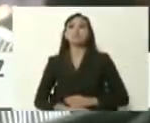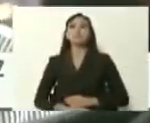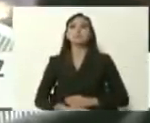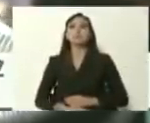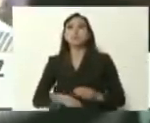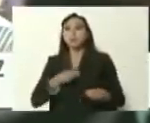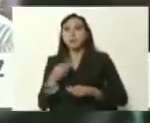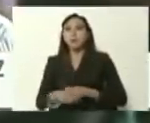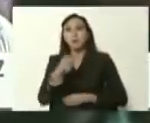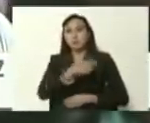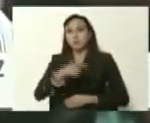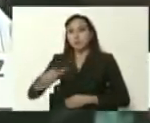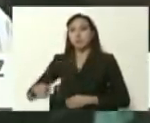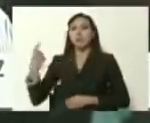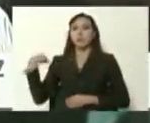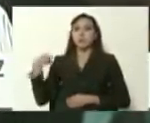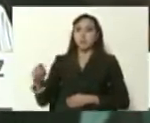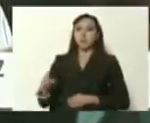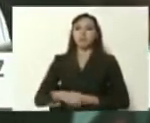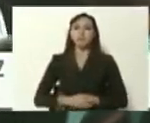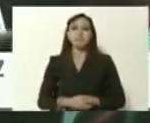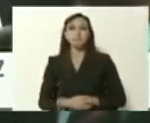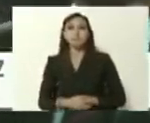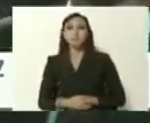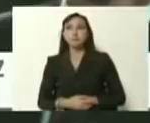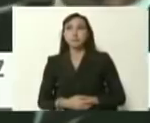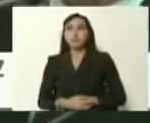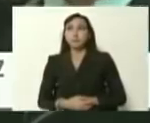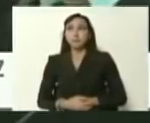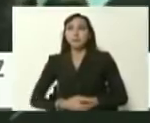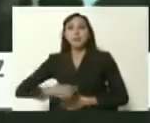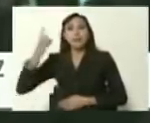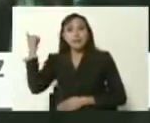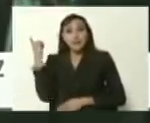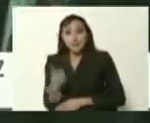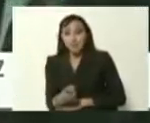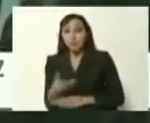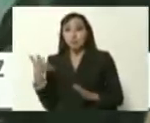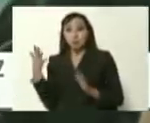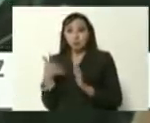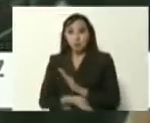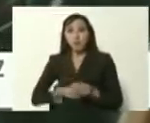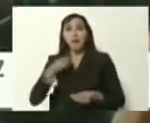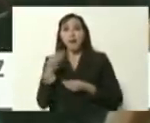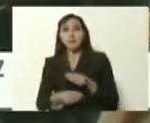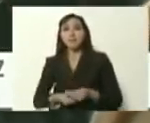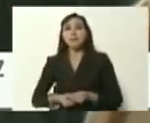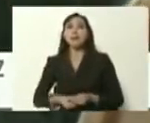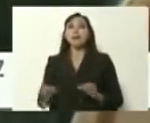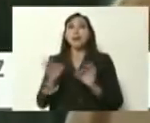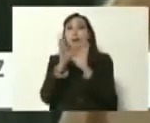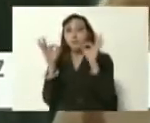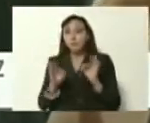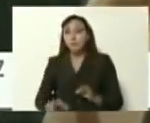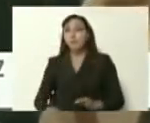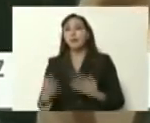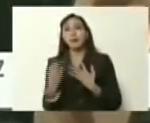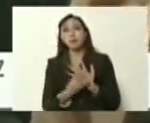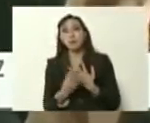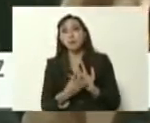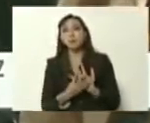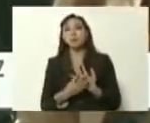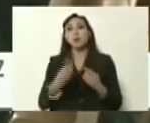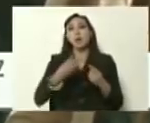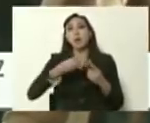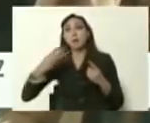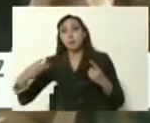venezolanos tenemos. Pero debemos, ante esta posibilidad de considerar la figura del matrimonio igualitario, lo